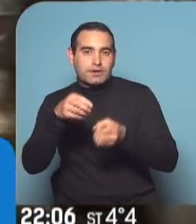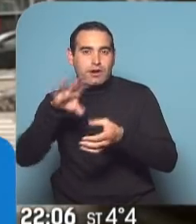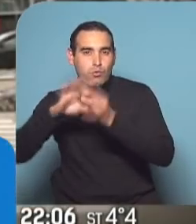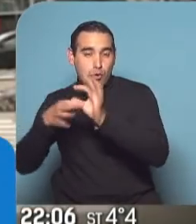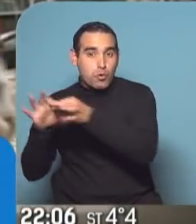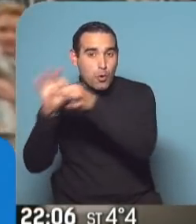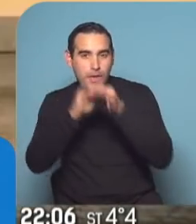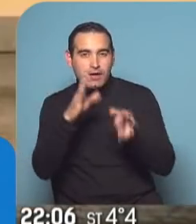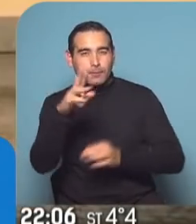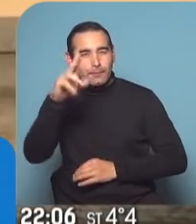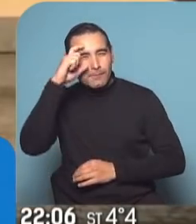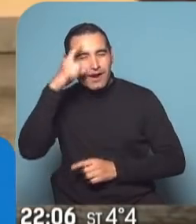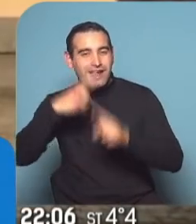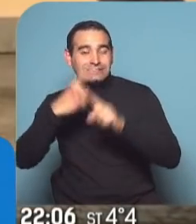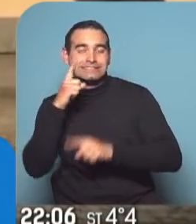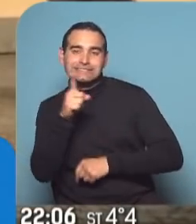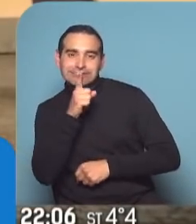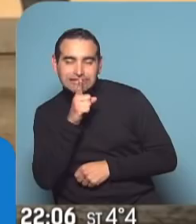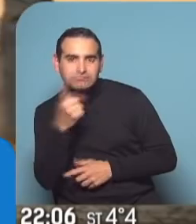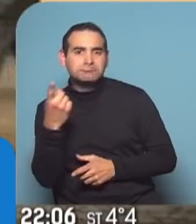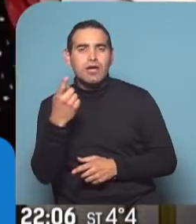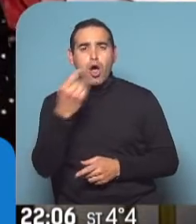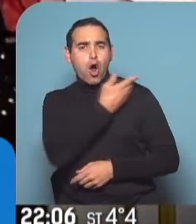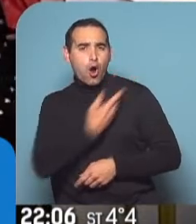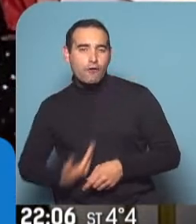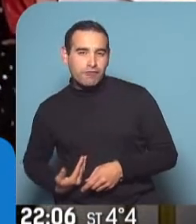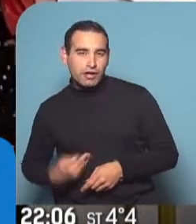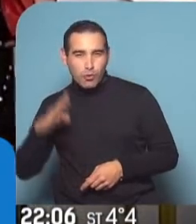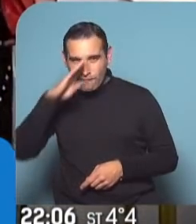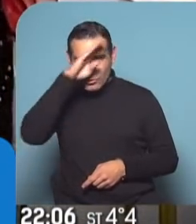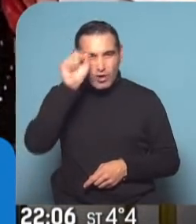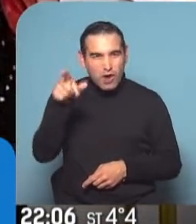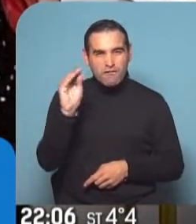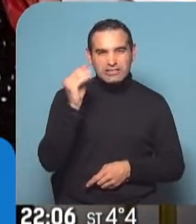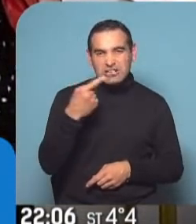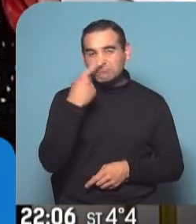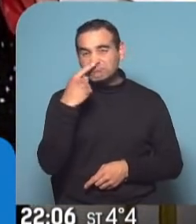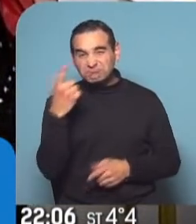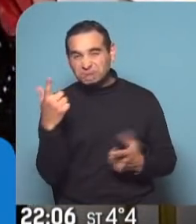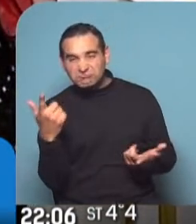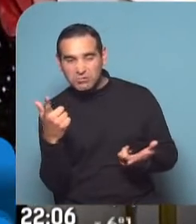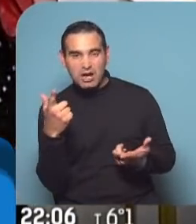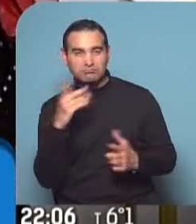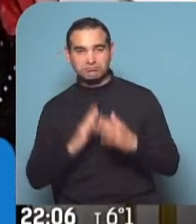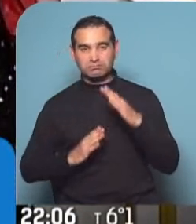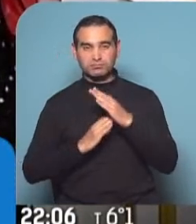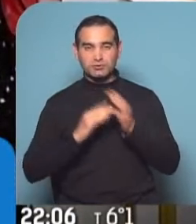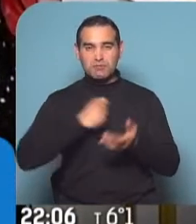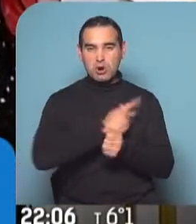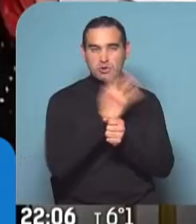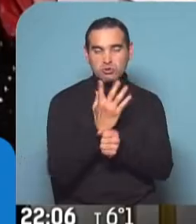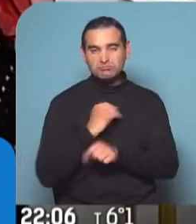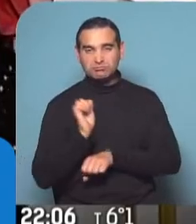de autoridades de la Comisión Europea, el poco interés del gobierno de Jair Bolsonaro en Brasil por sostener el liderazgo del Mercosur y